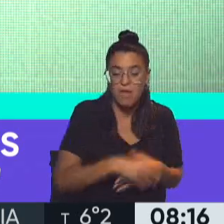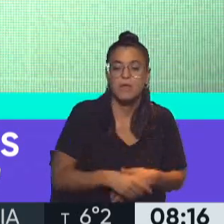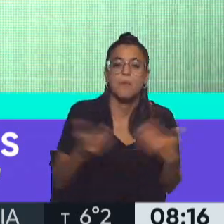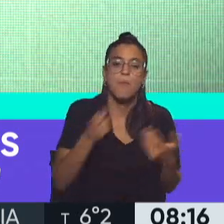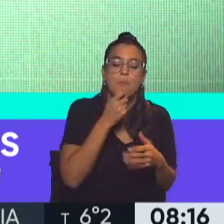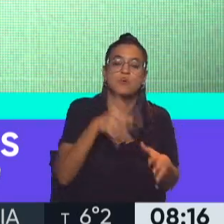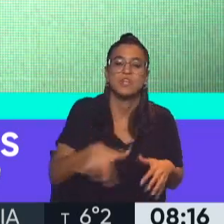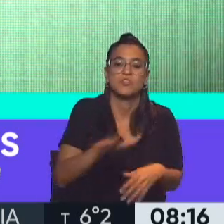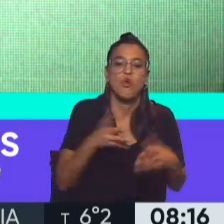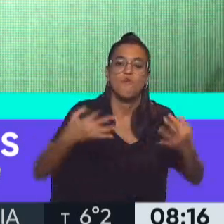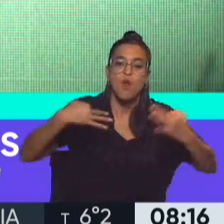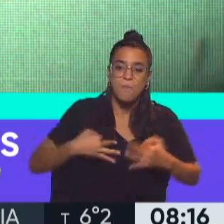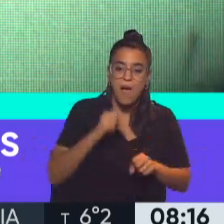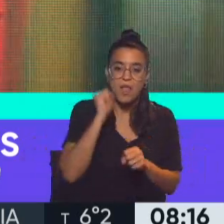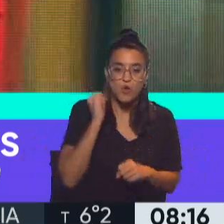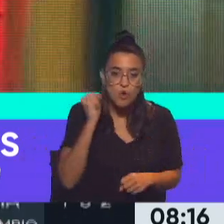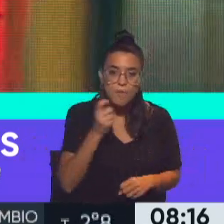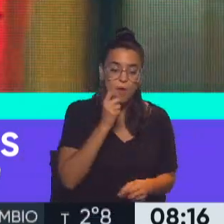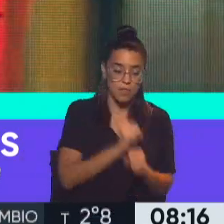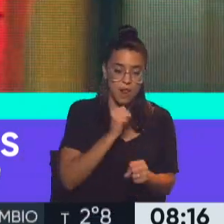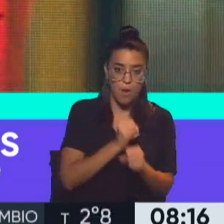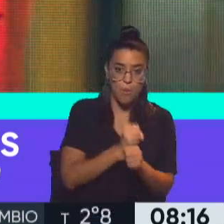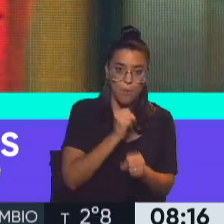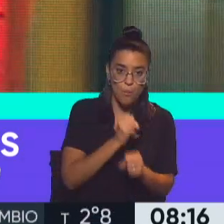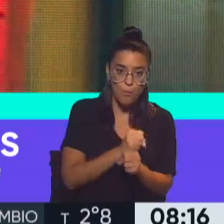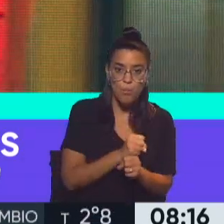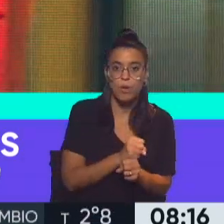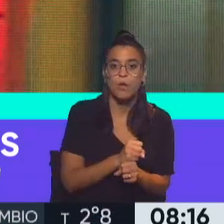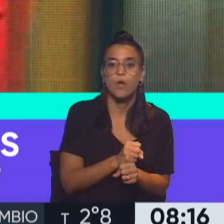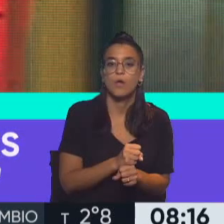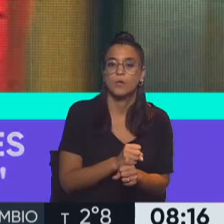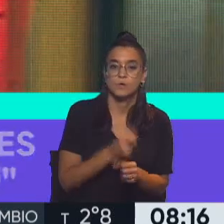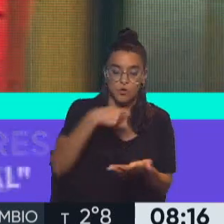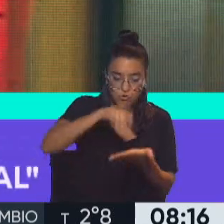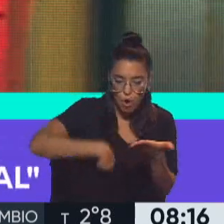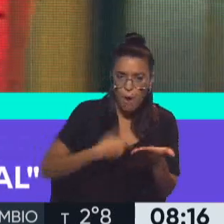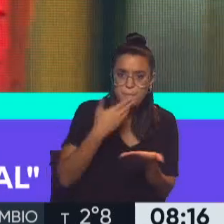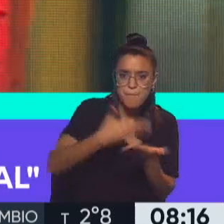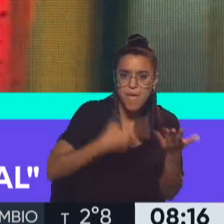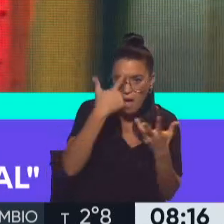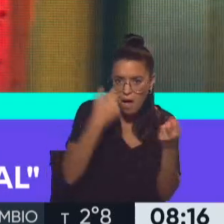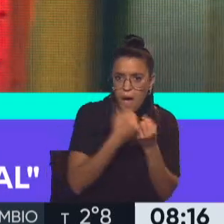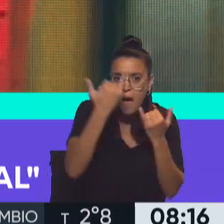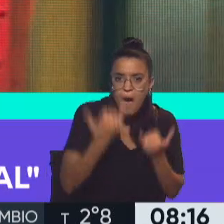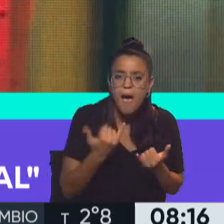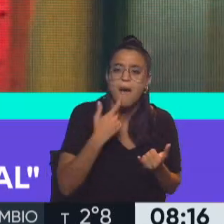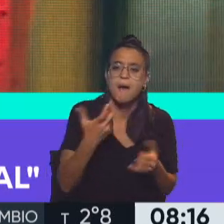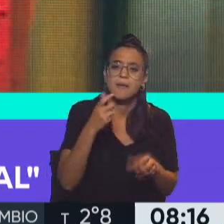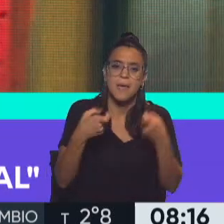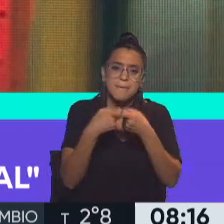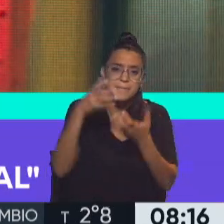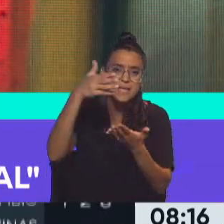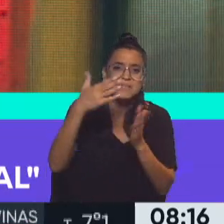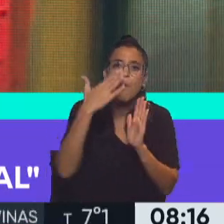sectores formales de la economía, es decir, los que tenemos un laburo bajo convenio o bajo la estructura de una empresa